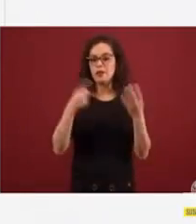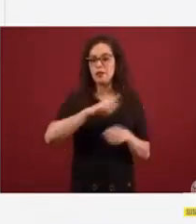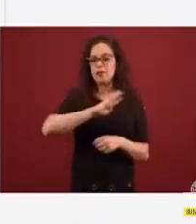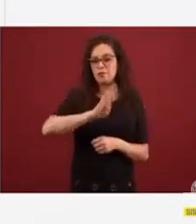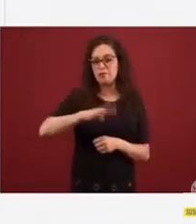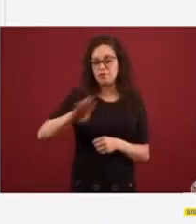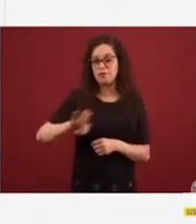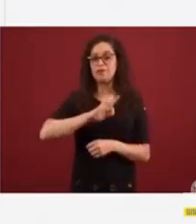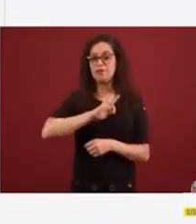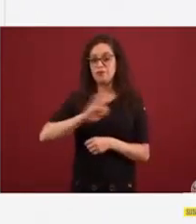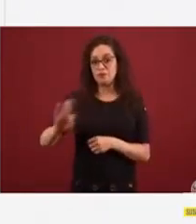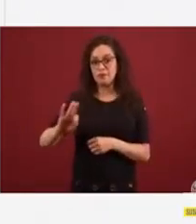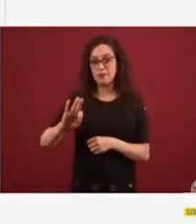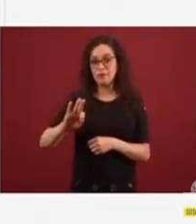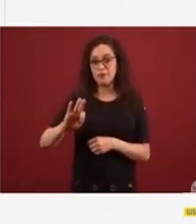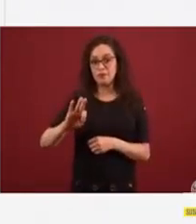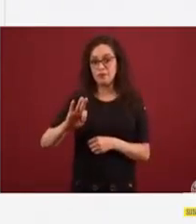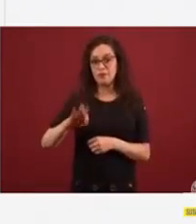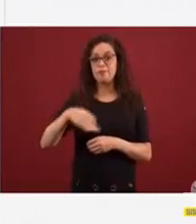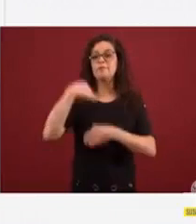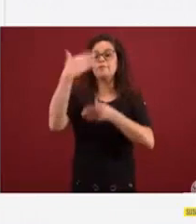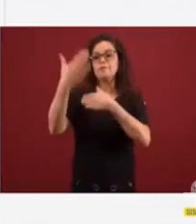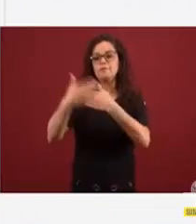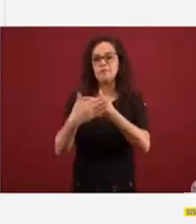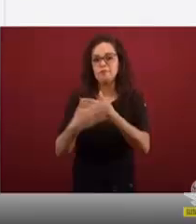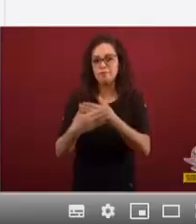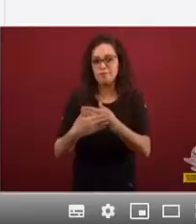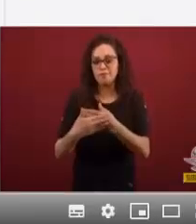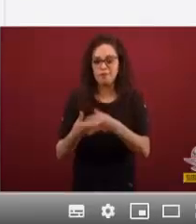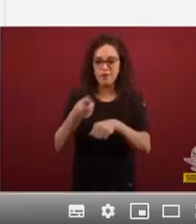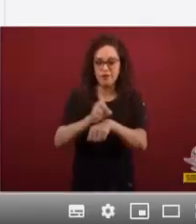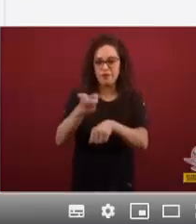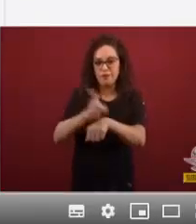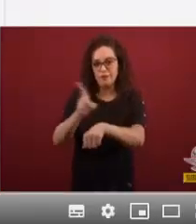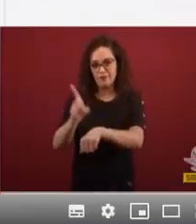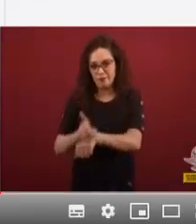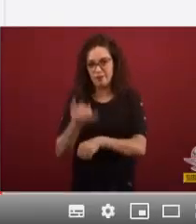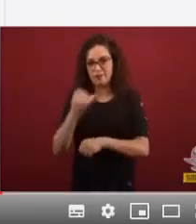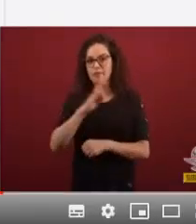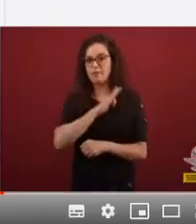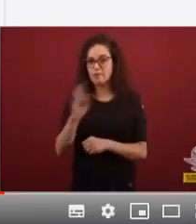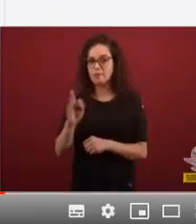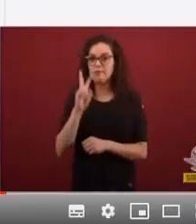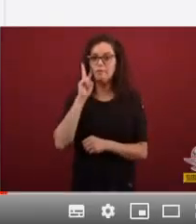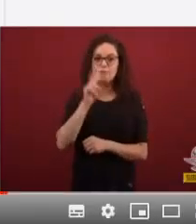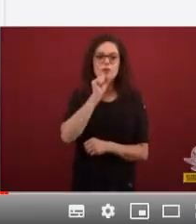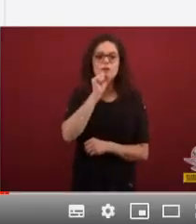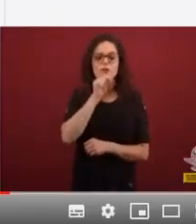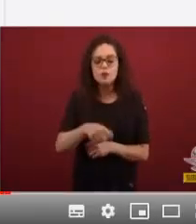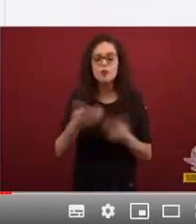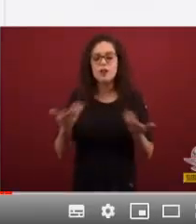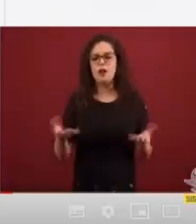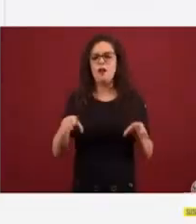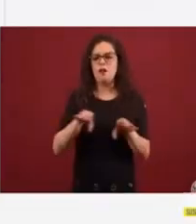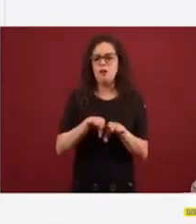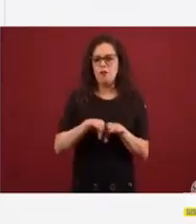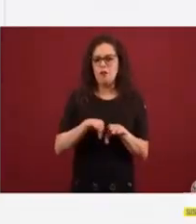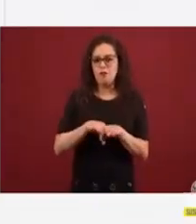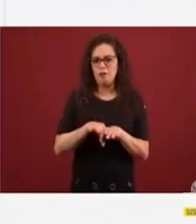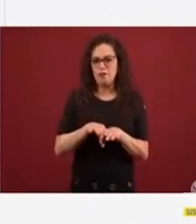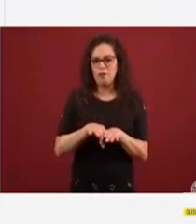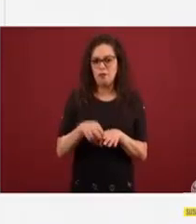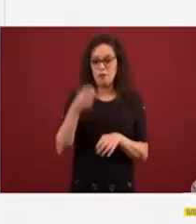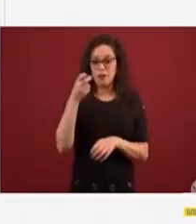también esperar para cada uno de los días además de que nos ayudan a ver también un poco la tendencia de cómo se están